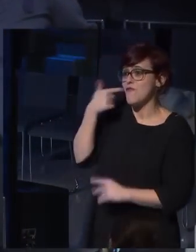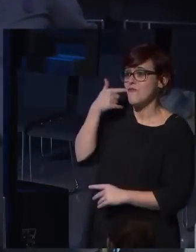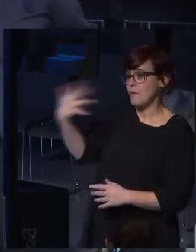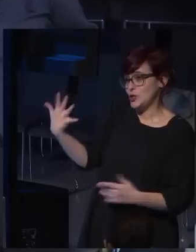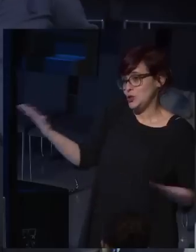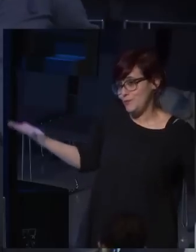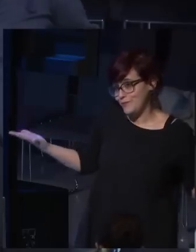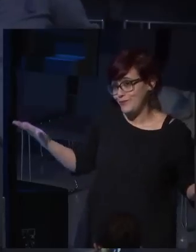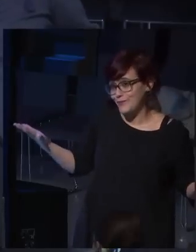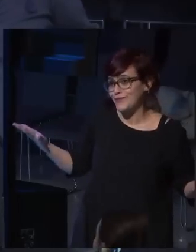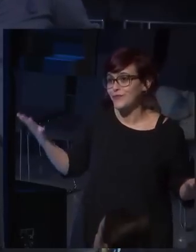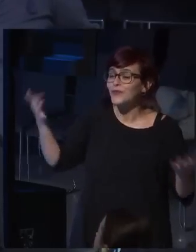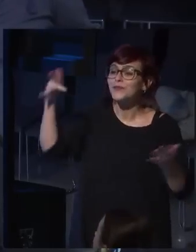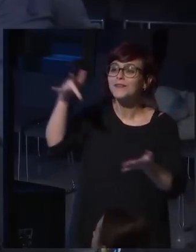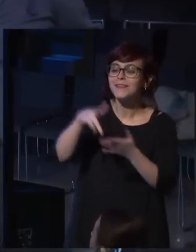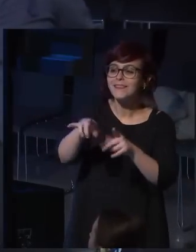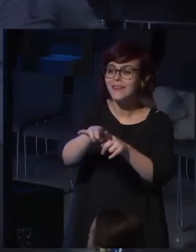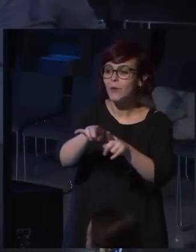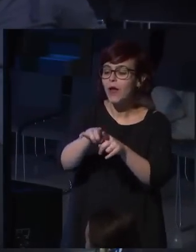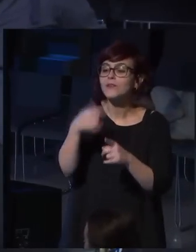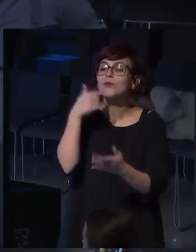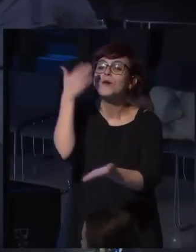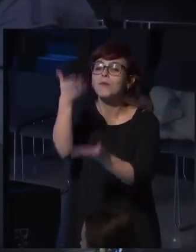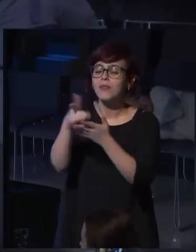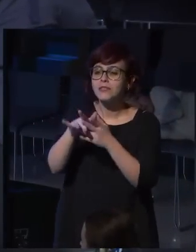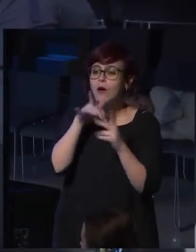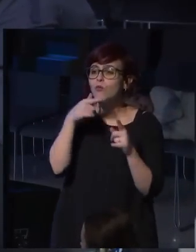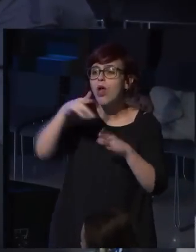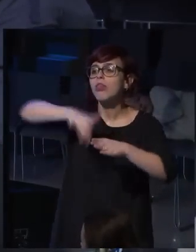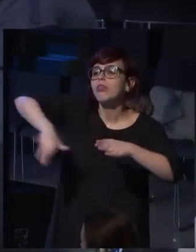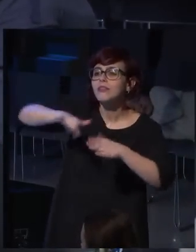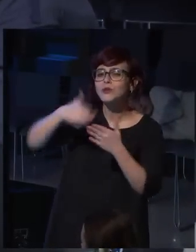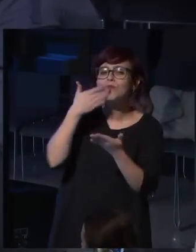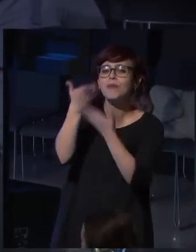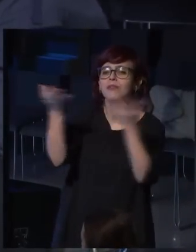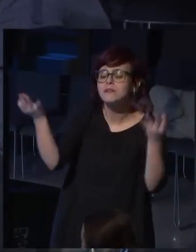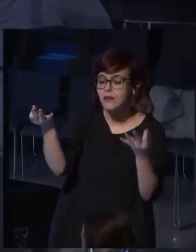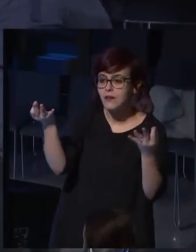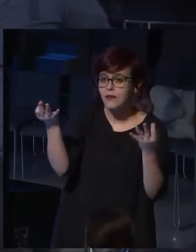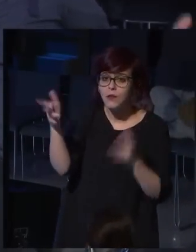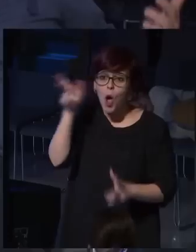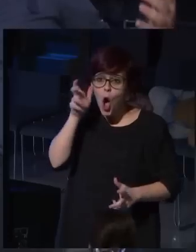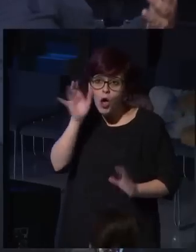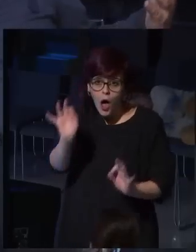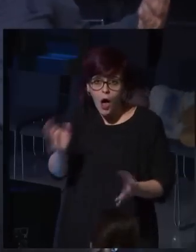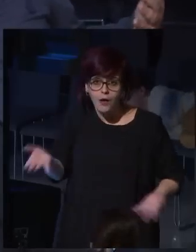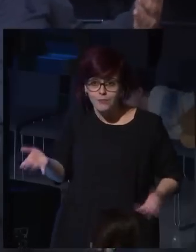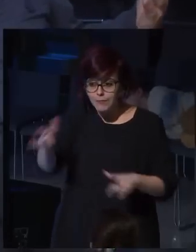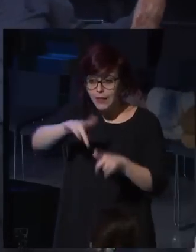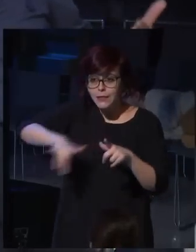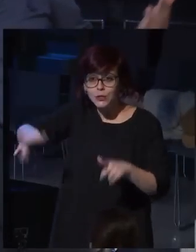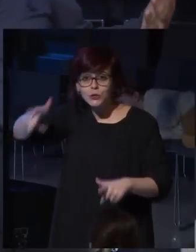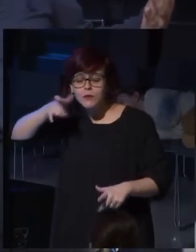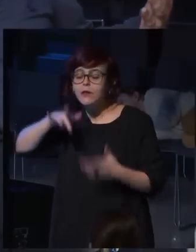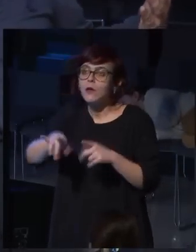me dicen... ¿Cómo tiene que qué le pides tú que suene a un disco? Yo lo único que pido es que se oiga. Es como si vas al